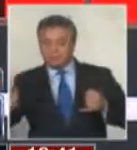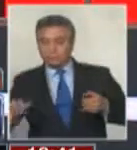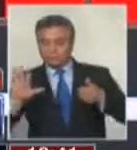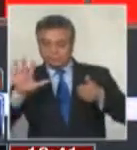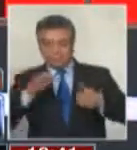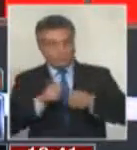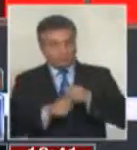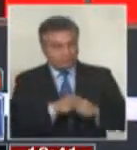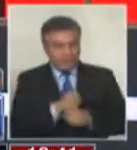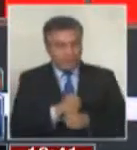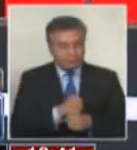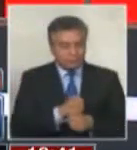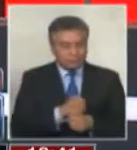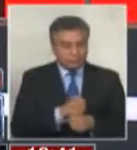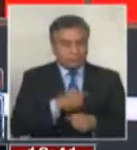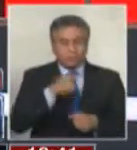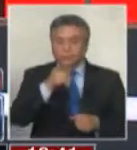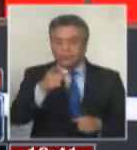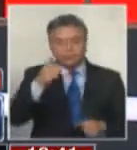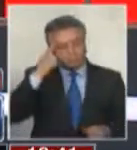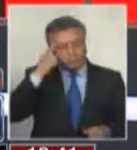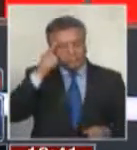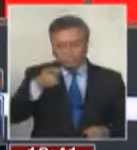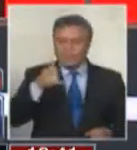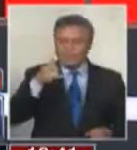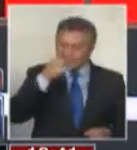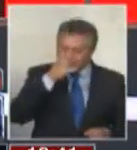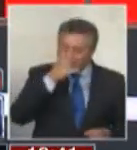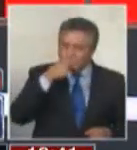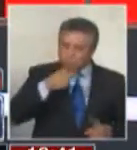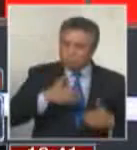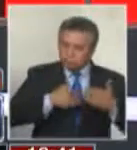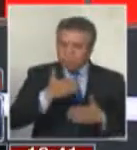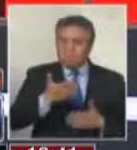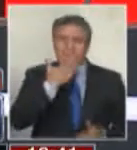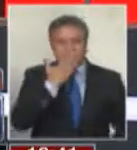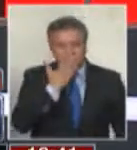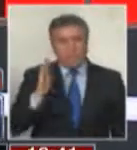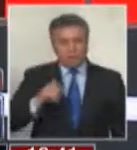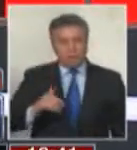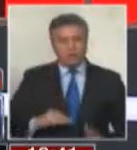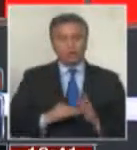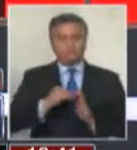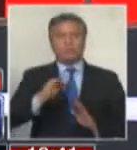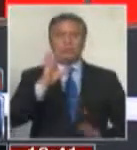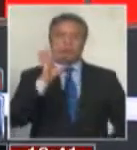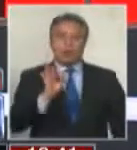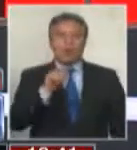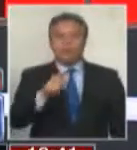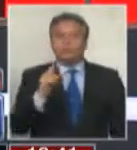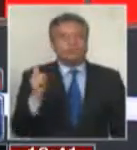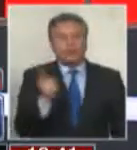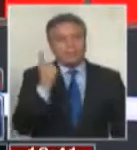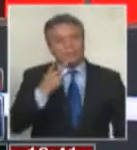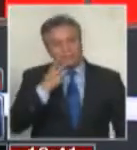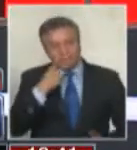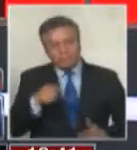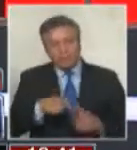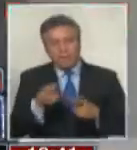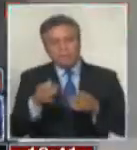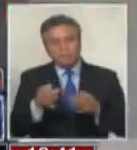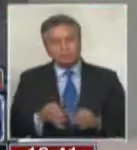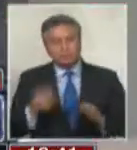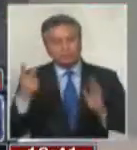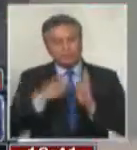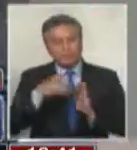no ve que en el tiempo esa situación mejore o se está refiriendo solamente a lo que vemos en el presupuesto 2015